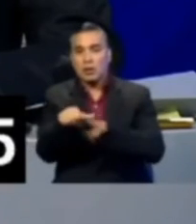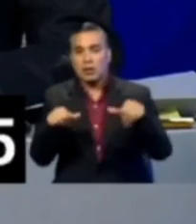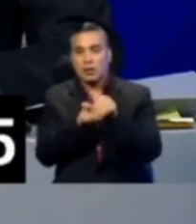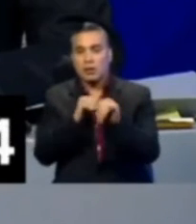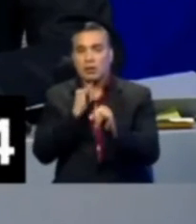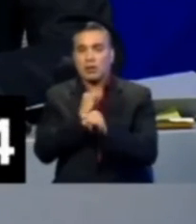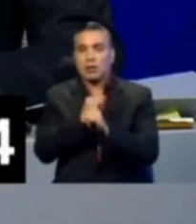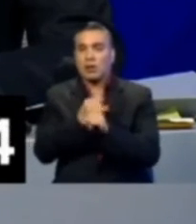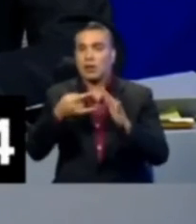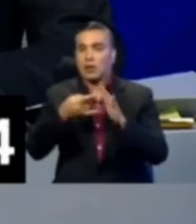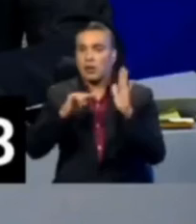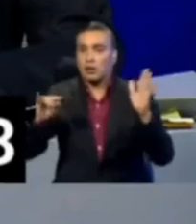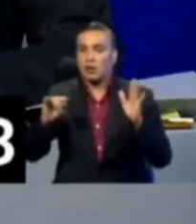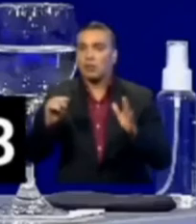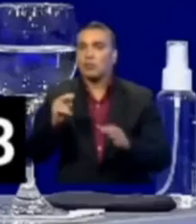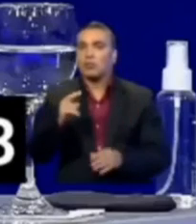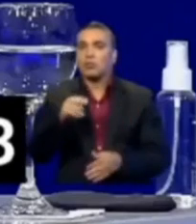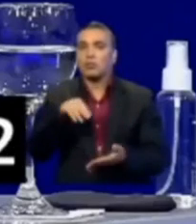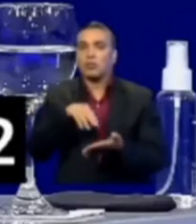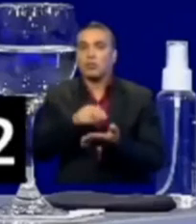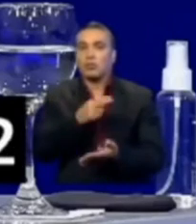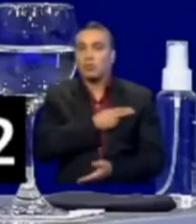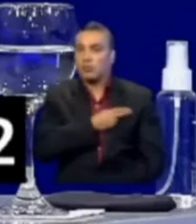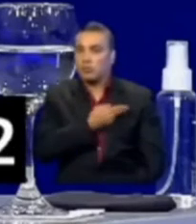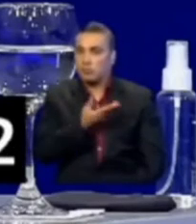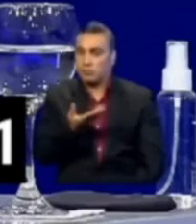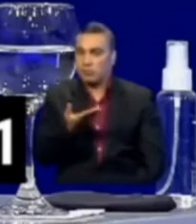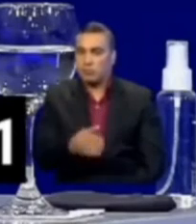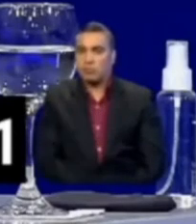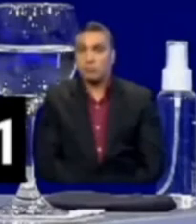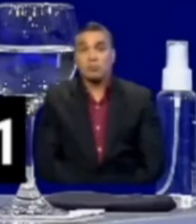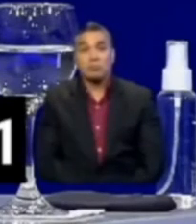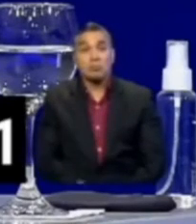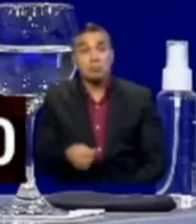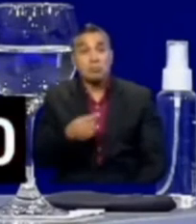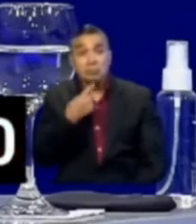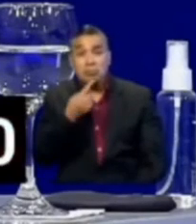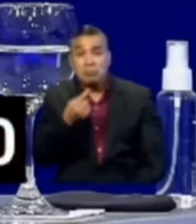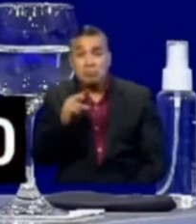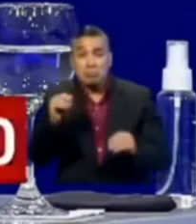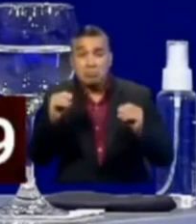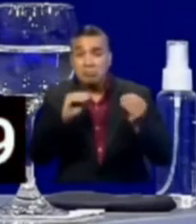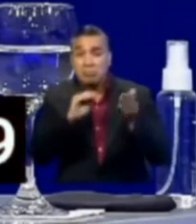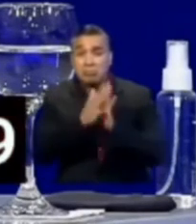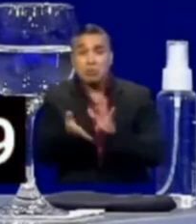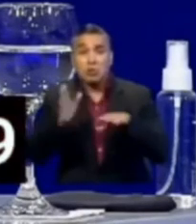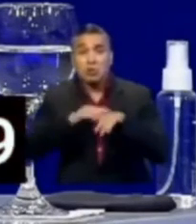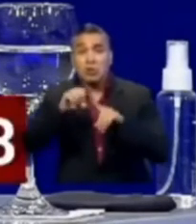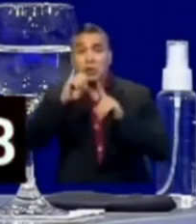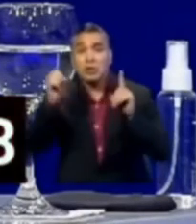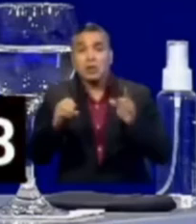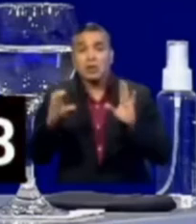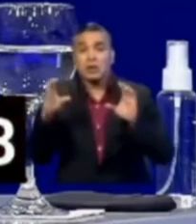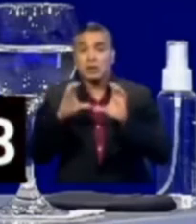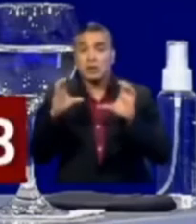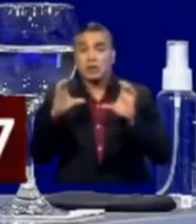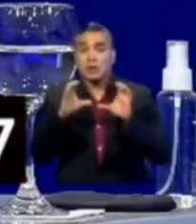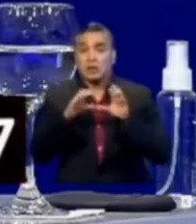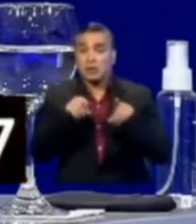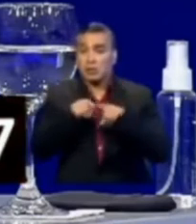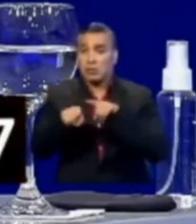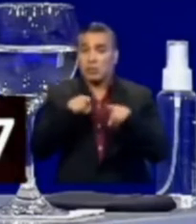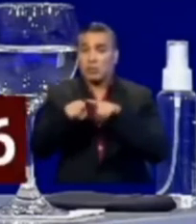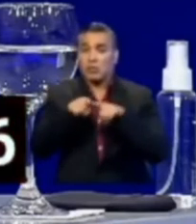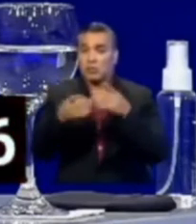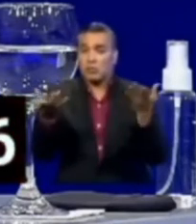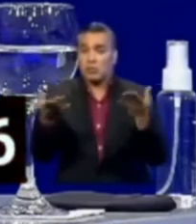institutos tecnológicos superiores del país. No menciona absolutamente nada sobre el sistema de certificación de competencias,